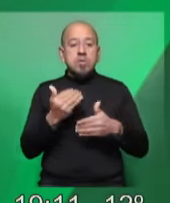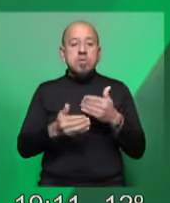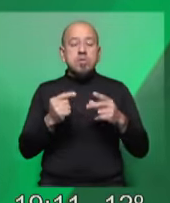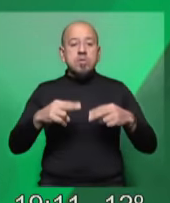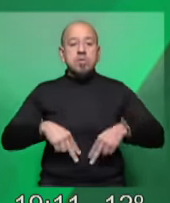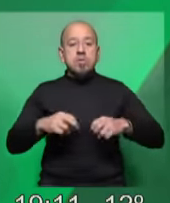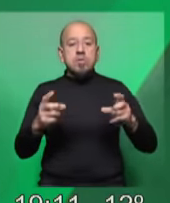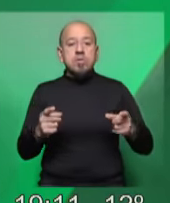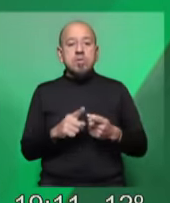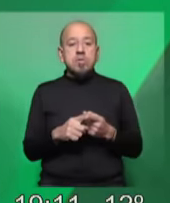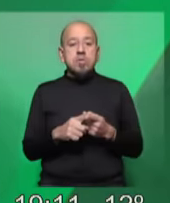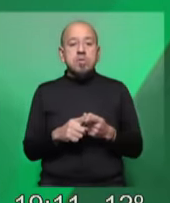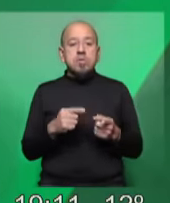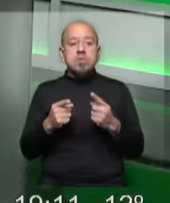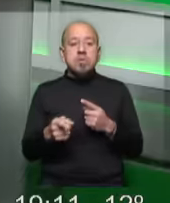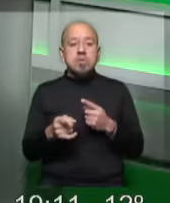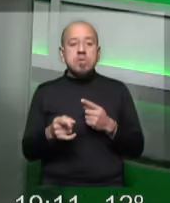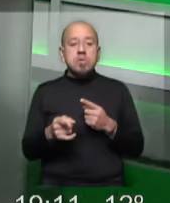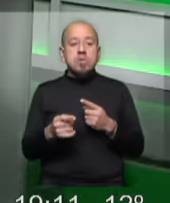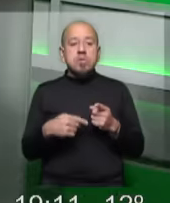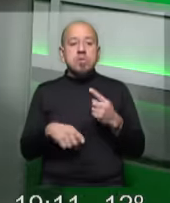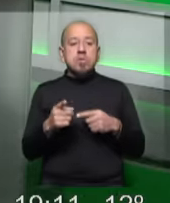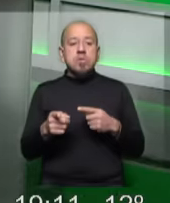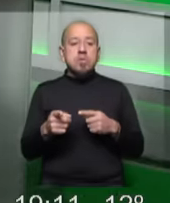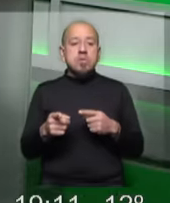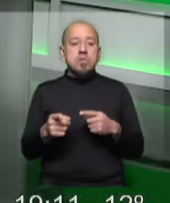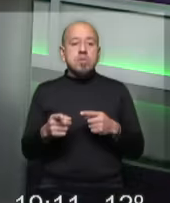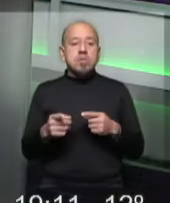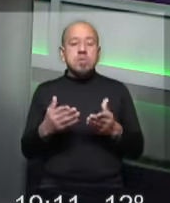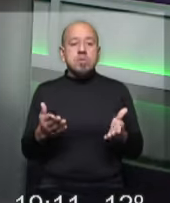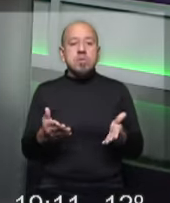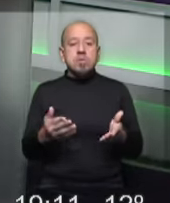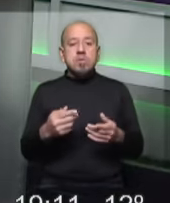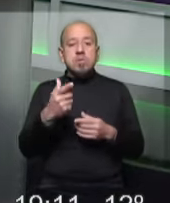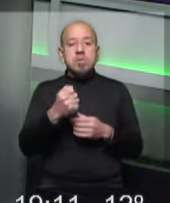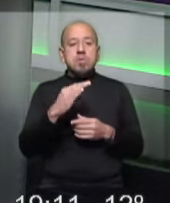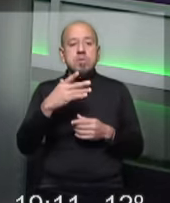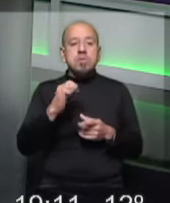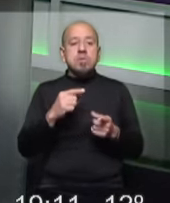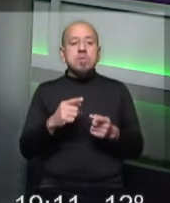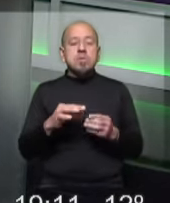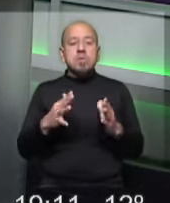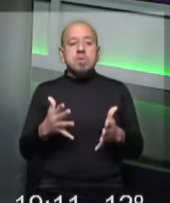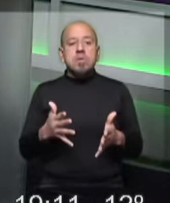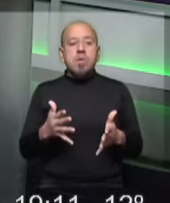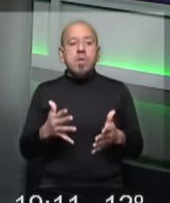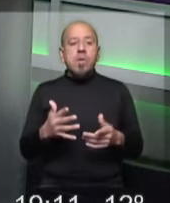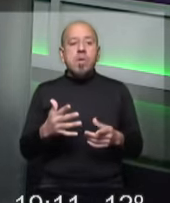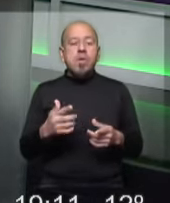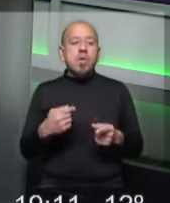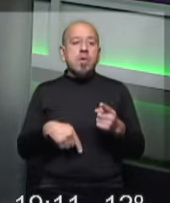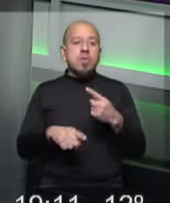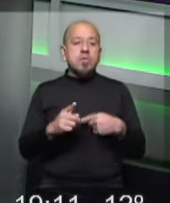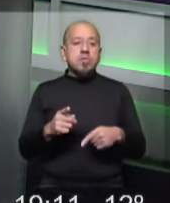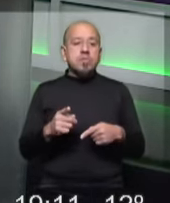investigación. Y estas declaraciones tan fuertes, tan potentes de Carolina H. tienen que ver en todo aspecto en